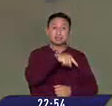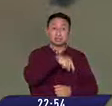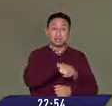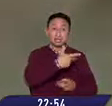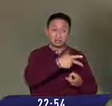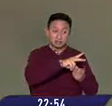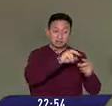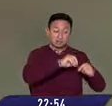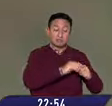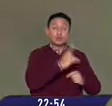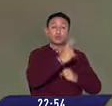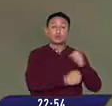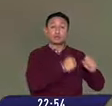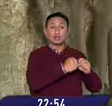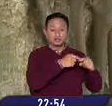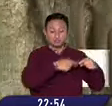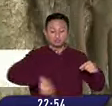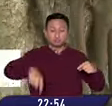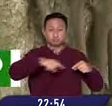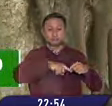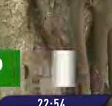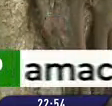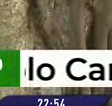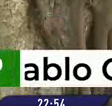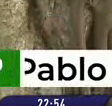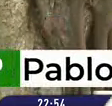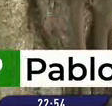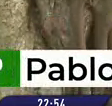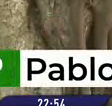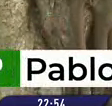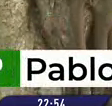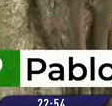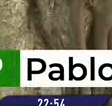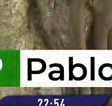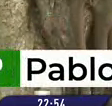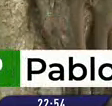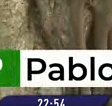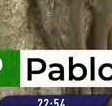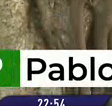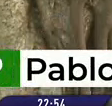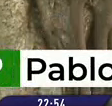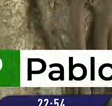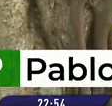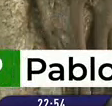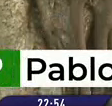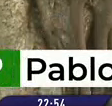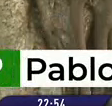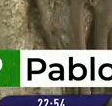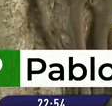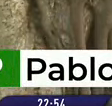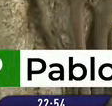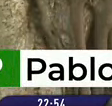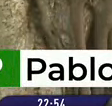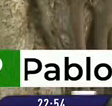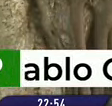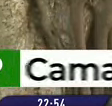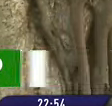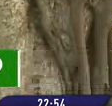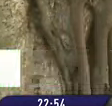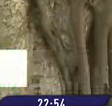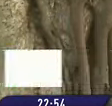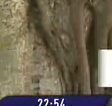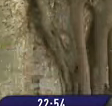El resto del año están en toda Latinoamérica. Algunas llegan hasta Cabo de Hornos. Entonces, los esfuerzos de conservación a nivel local